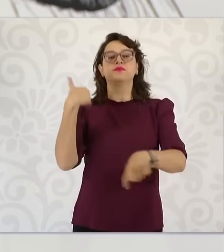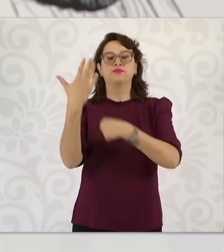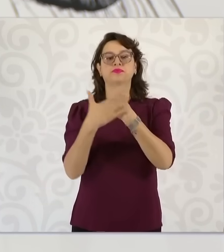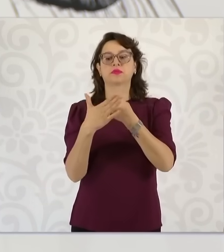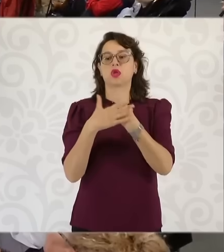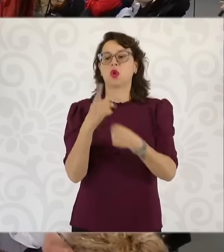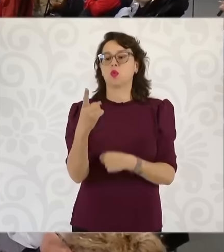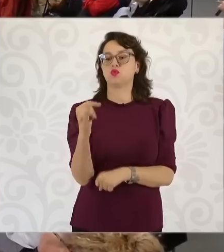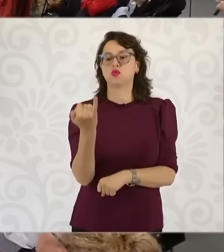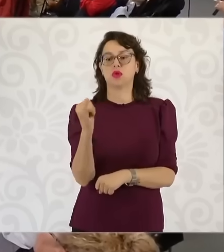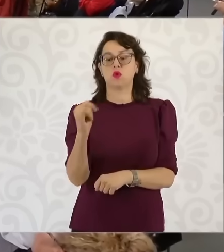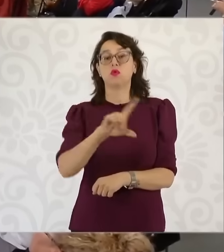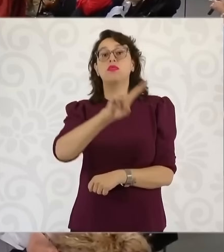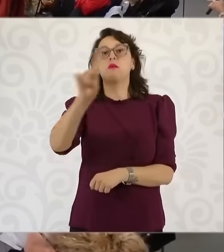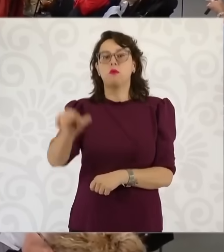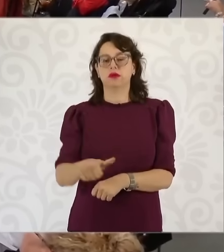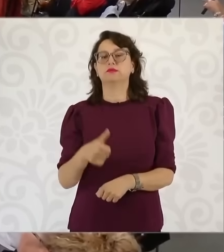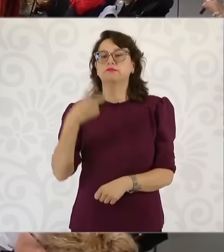Poder Judicial.